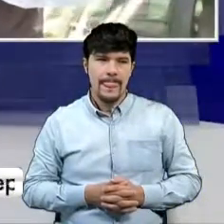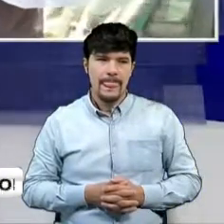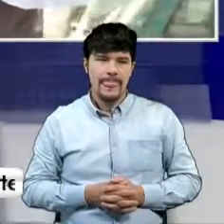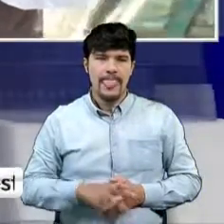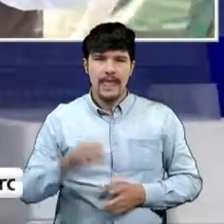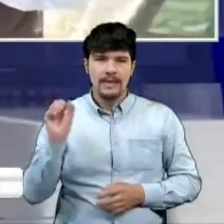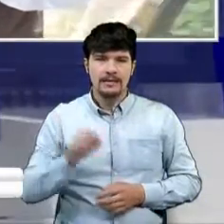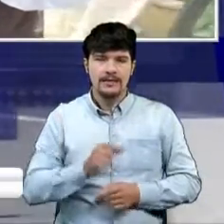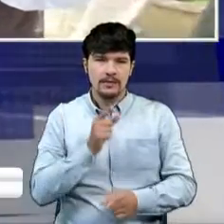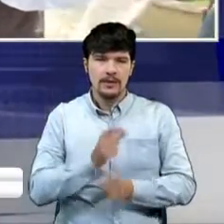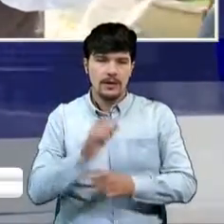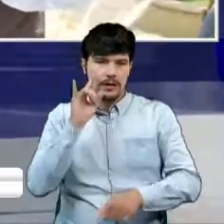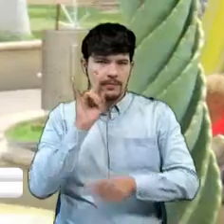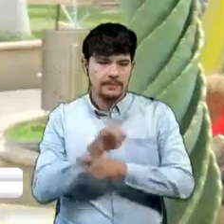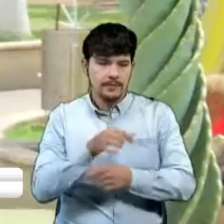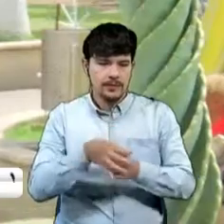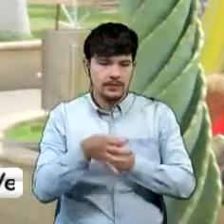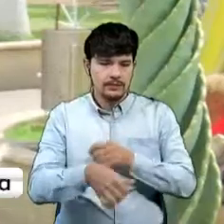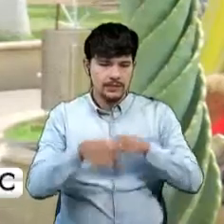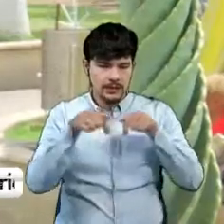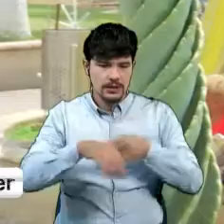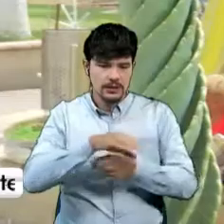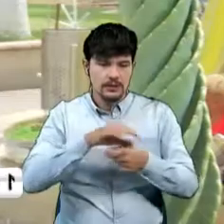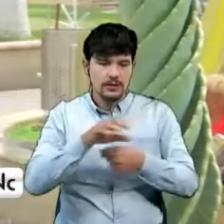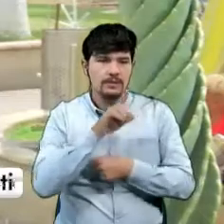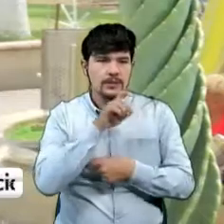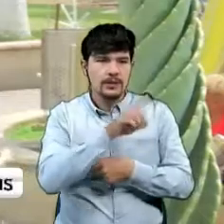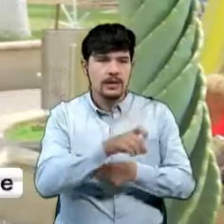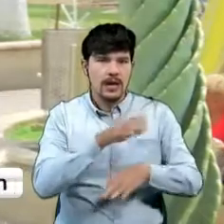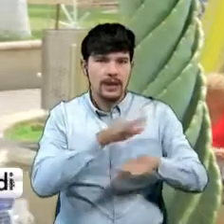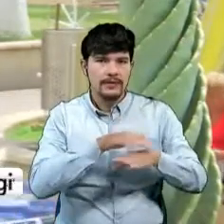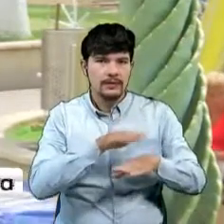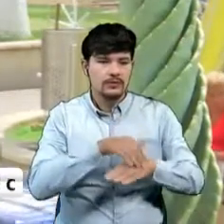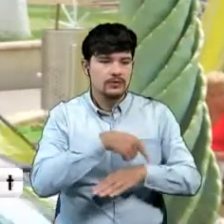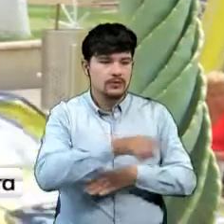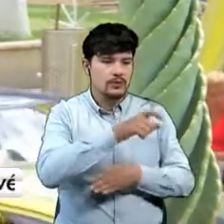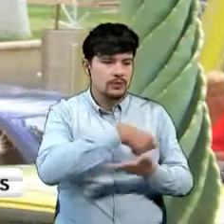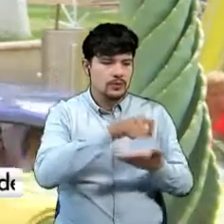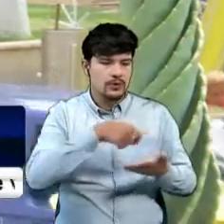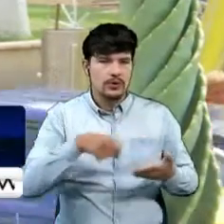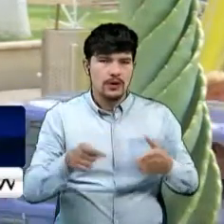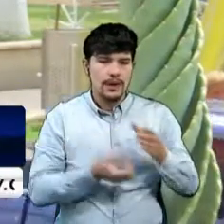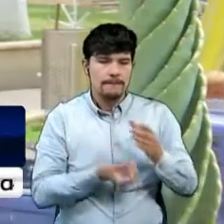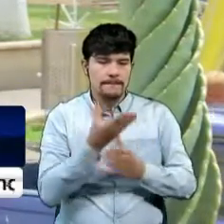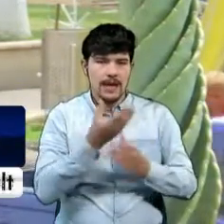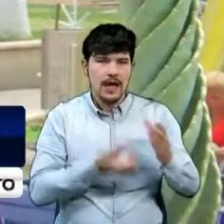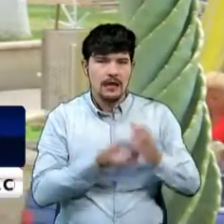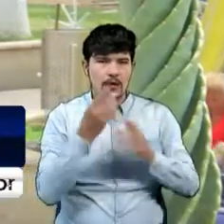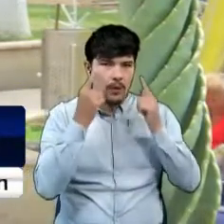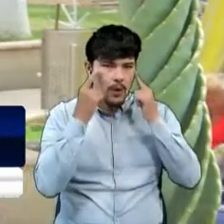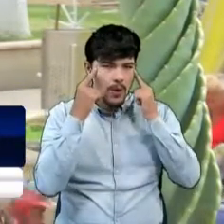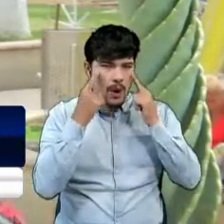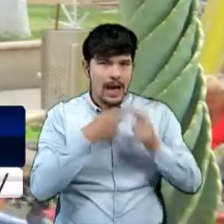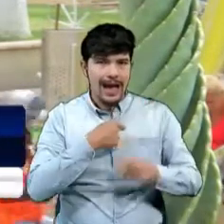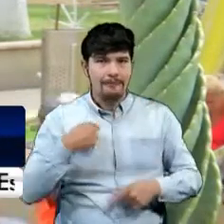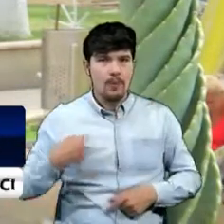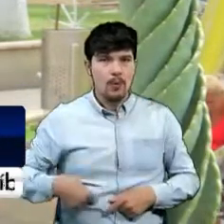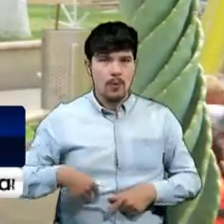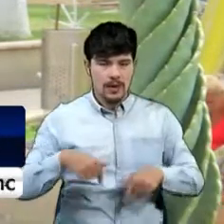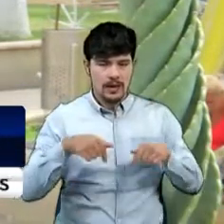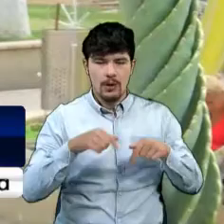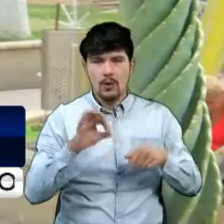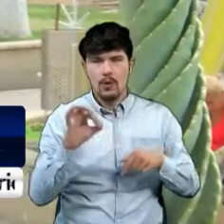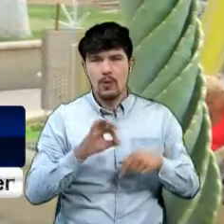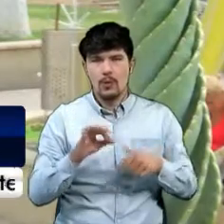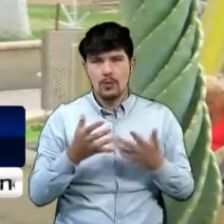por la controlaría municipal de bucaramanga indicó que en la contratación del prado japonés para bucaramanga hizo falta